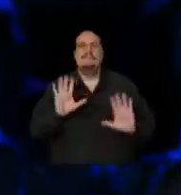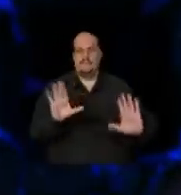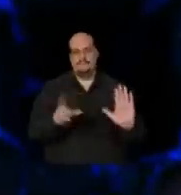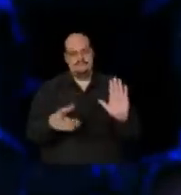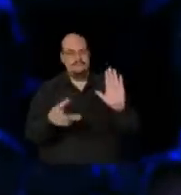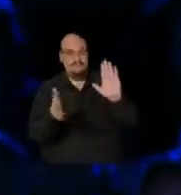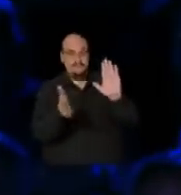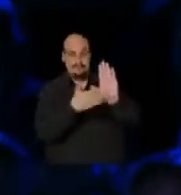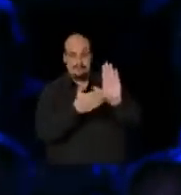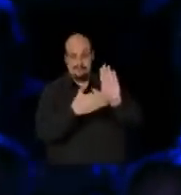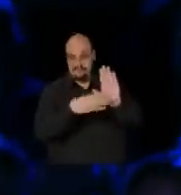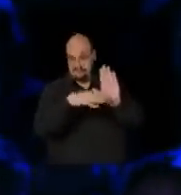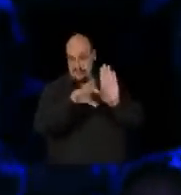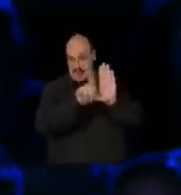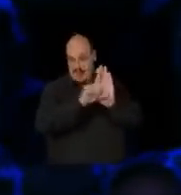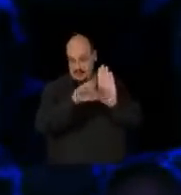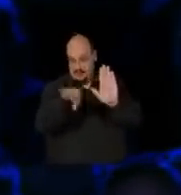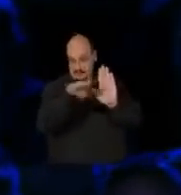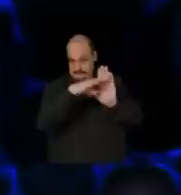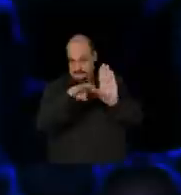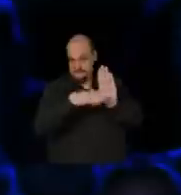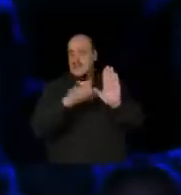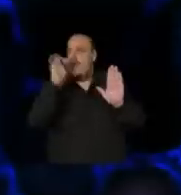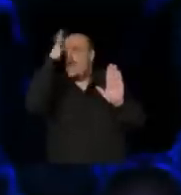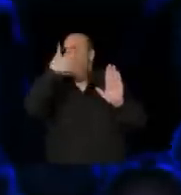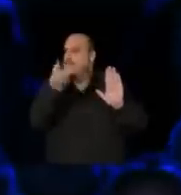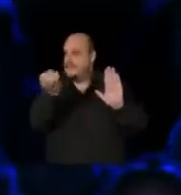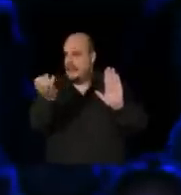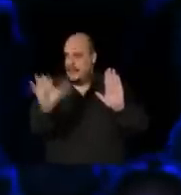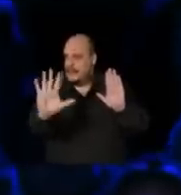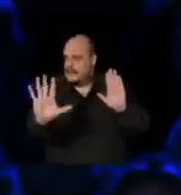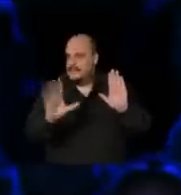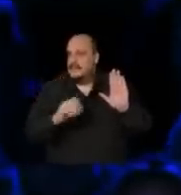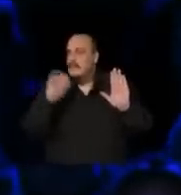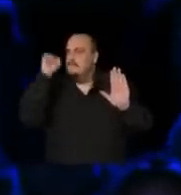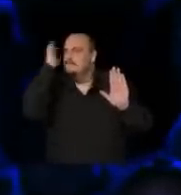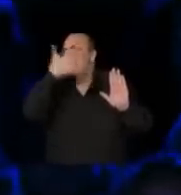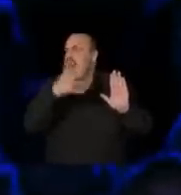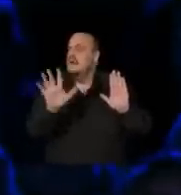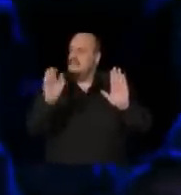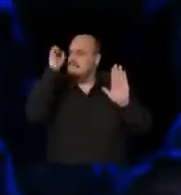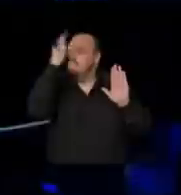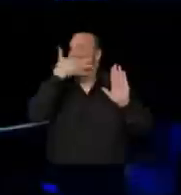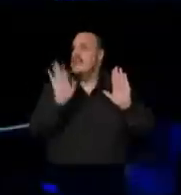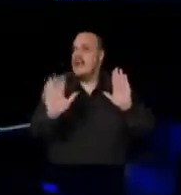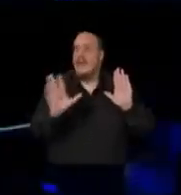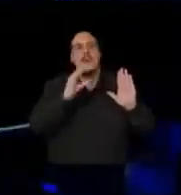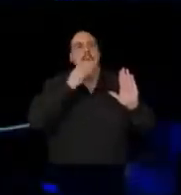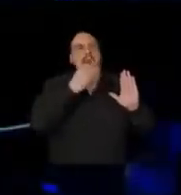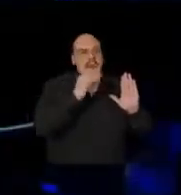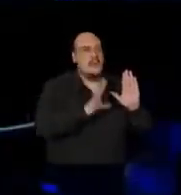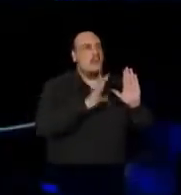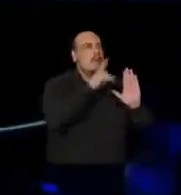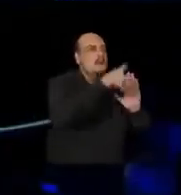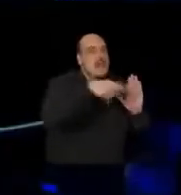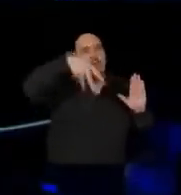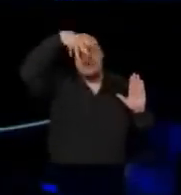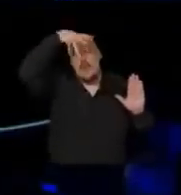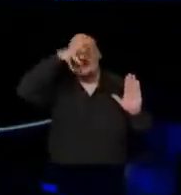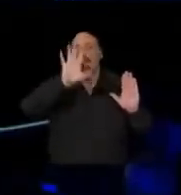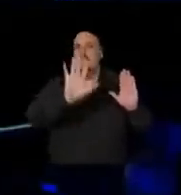reglamento. Está bien, Javier. Está bien. Milei. Milei, Massa, Breckman, Patricia